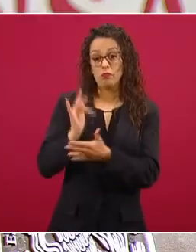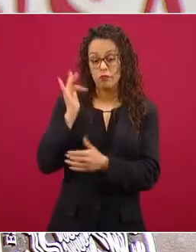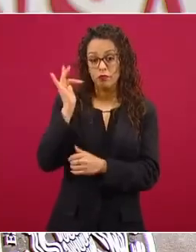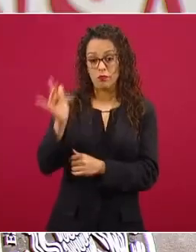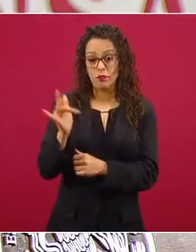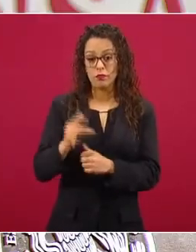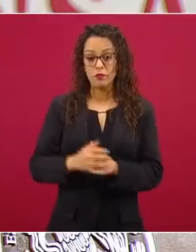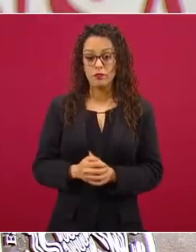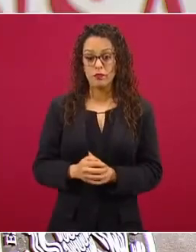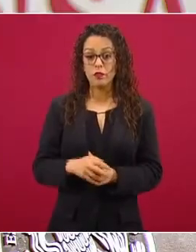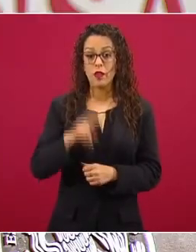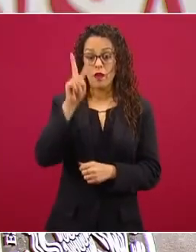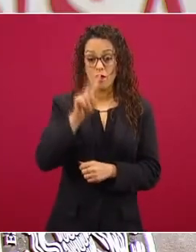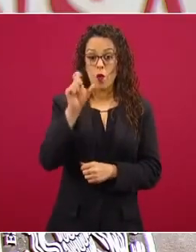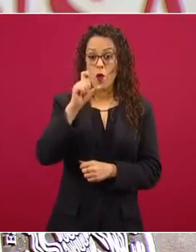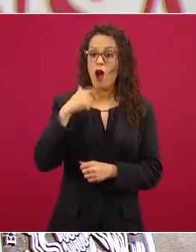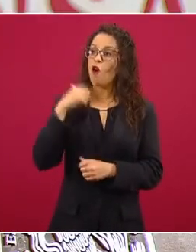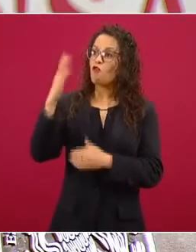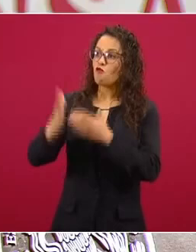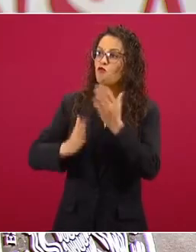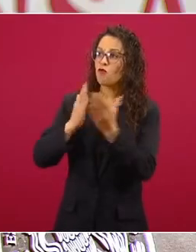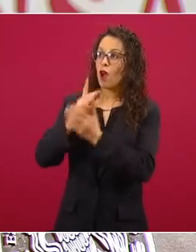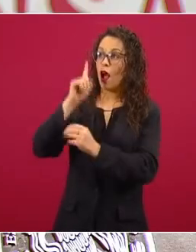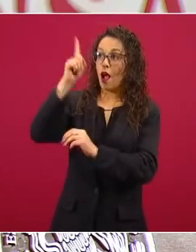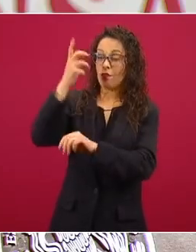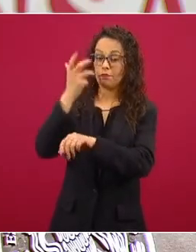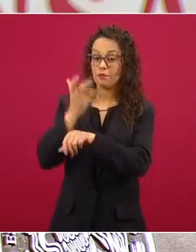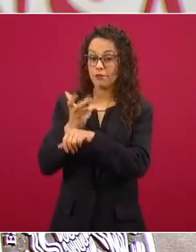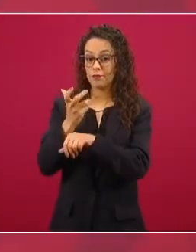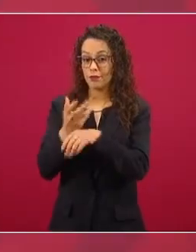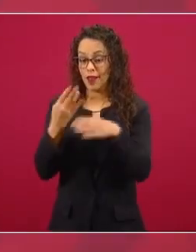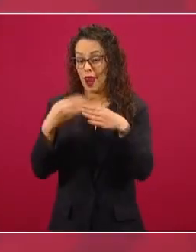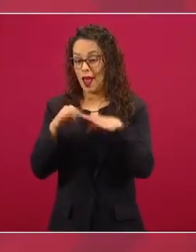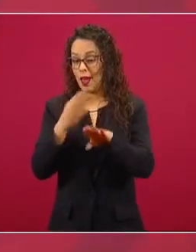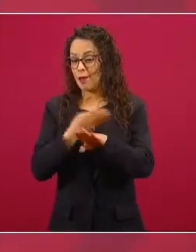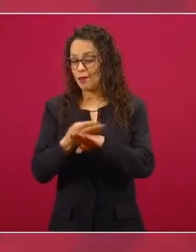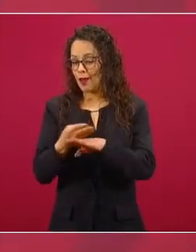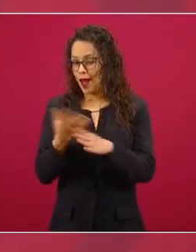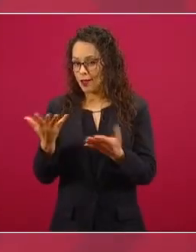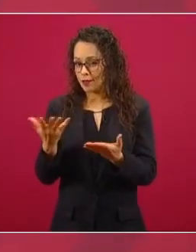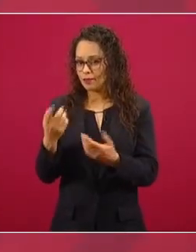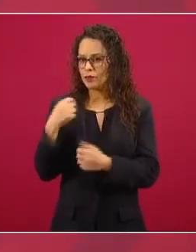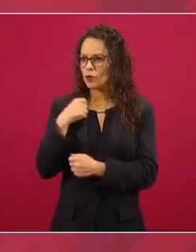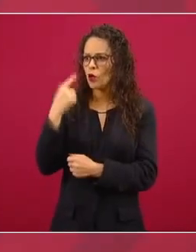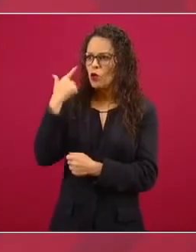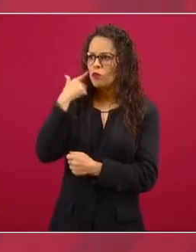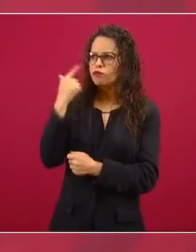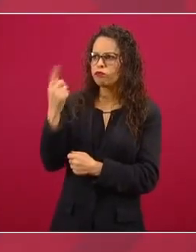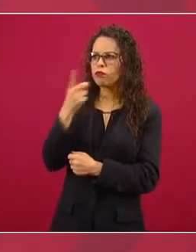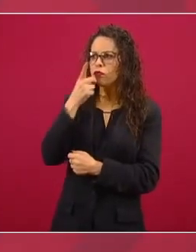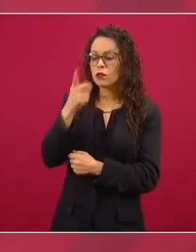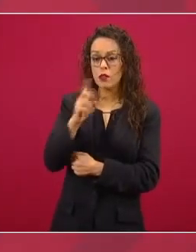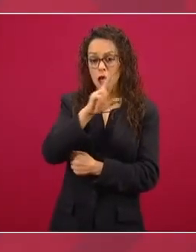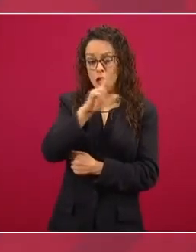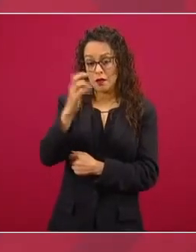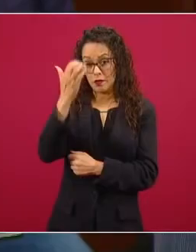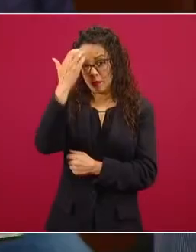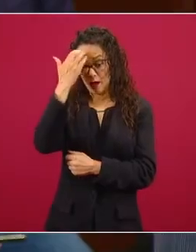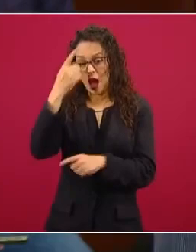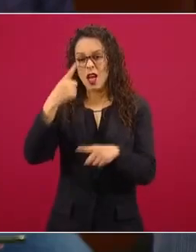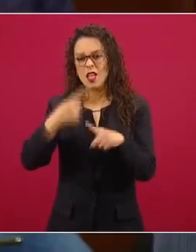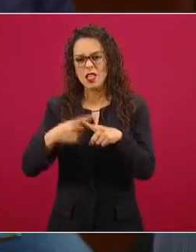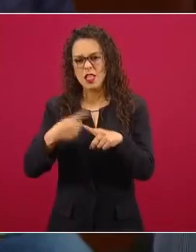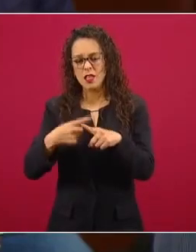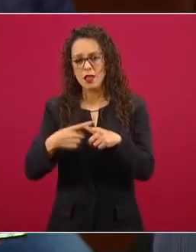fui a la Casa Blanca y escuché al presidente Trump hacerle un reconocimiento a los migrantes